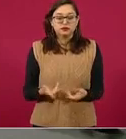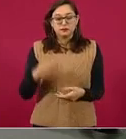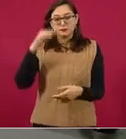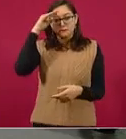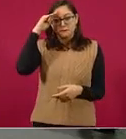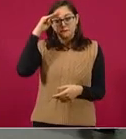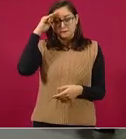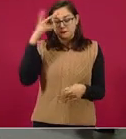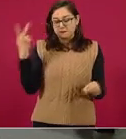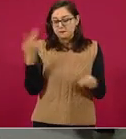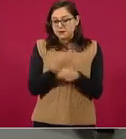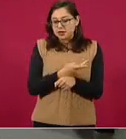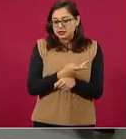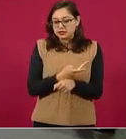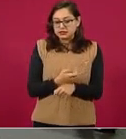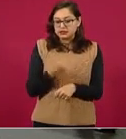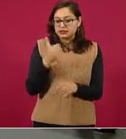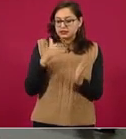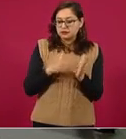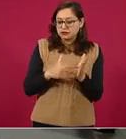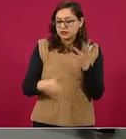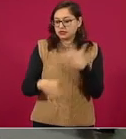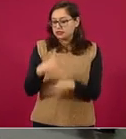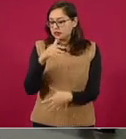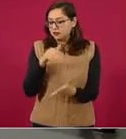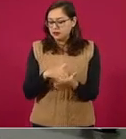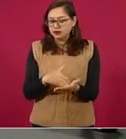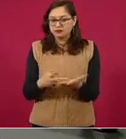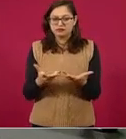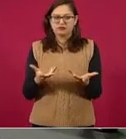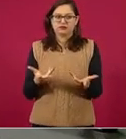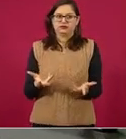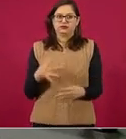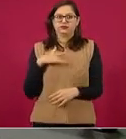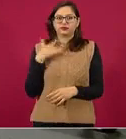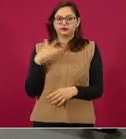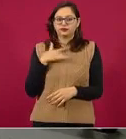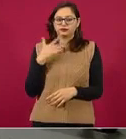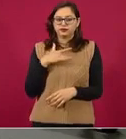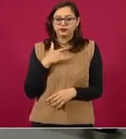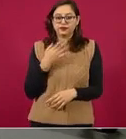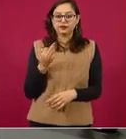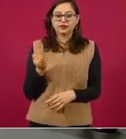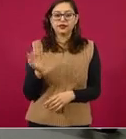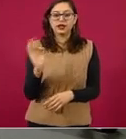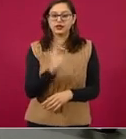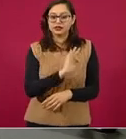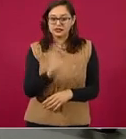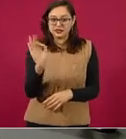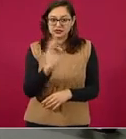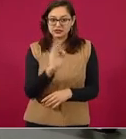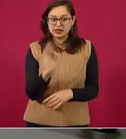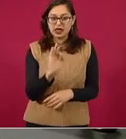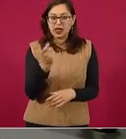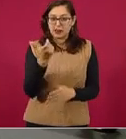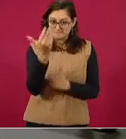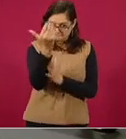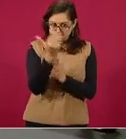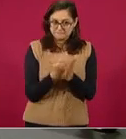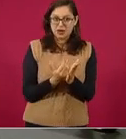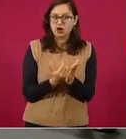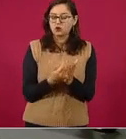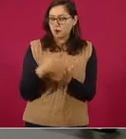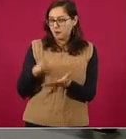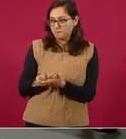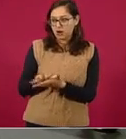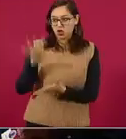incluso por sus servicios. Quizás en volumen podrían convencerse de que van a ganar más de lo que pueden perder en este caso,